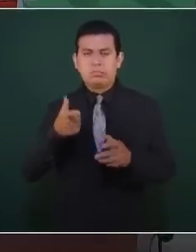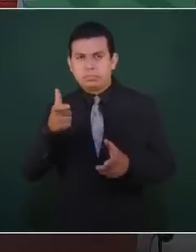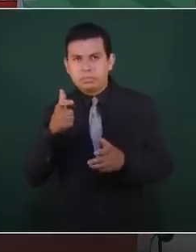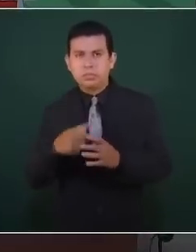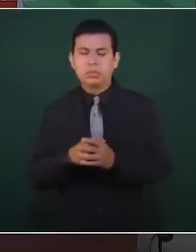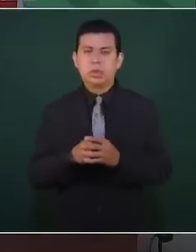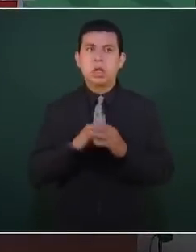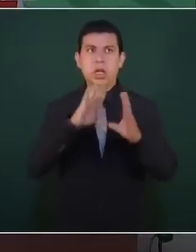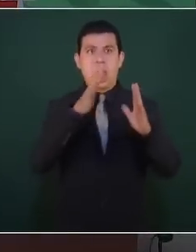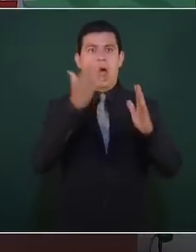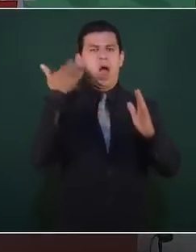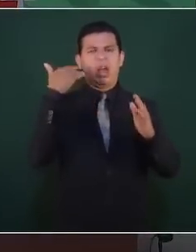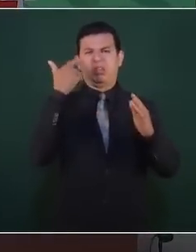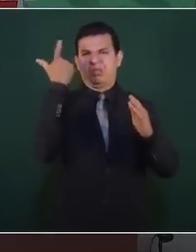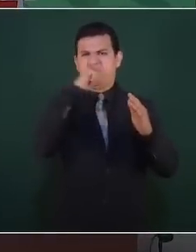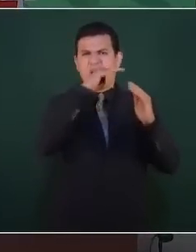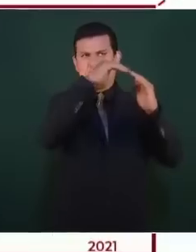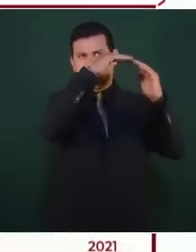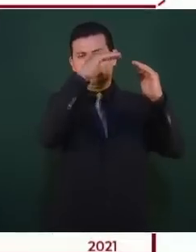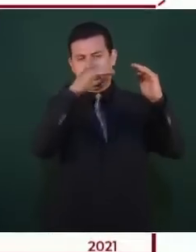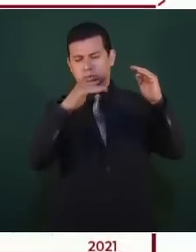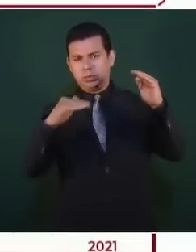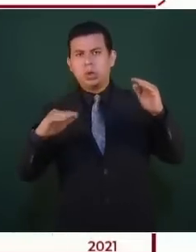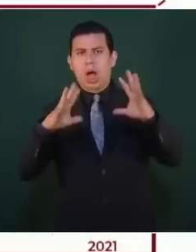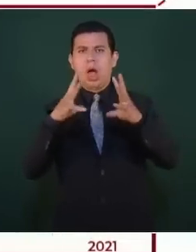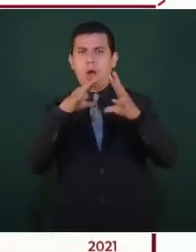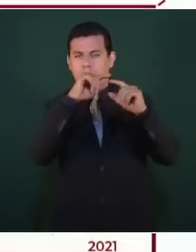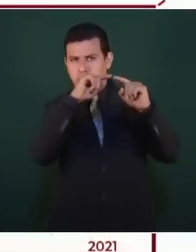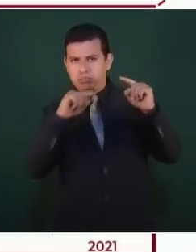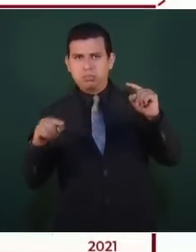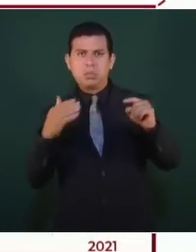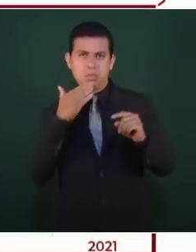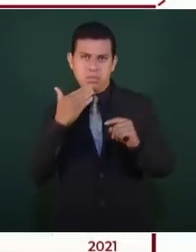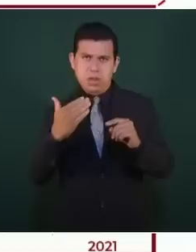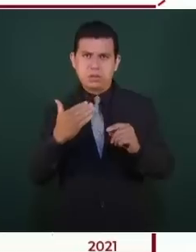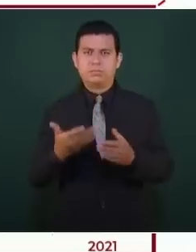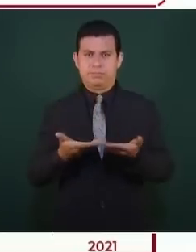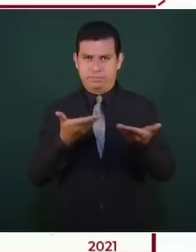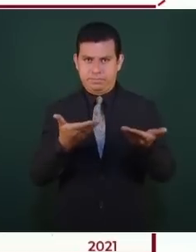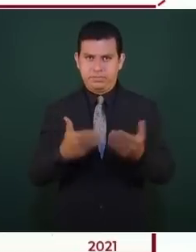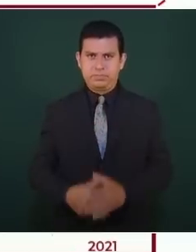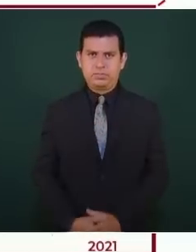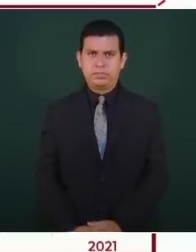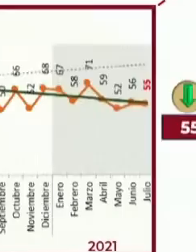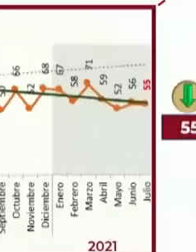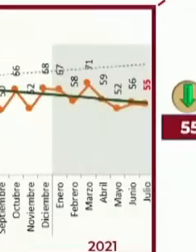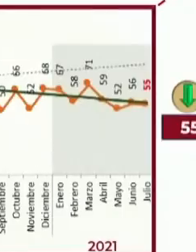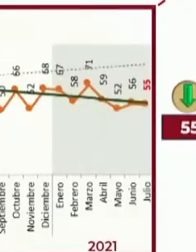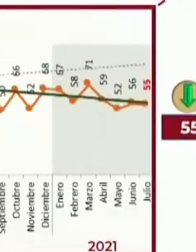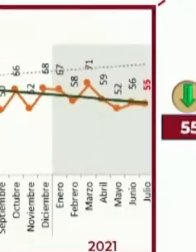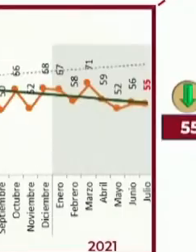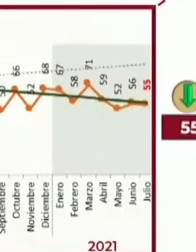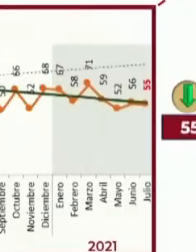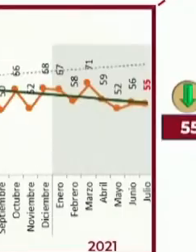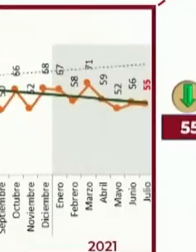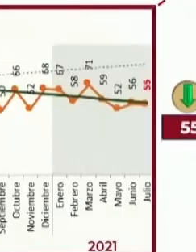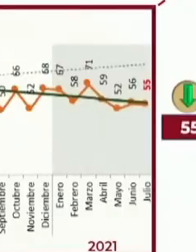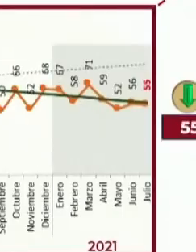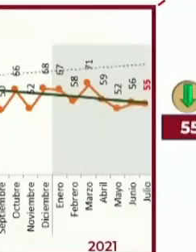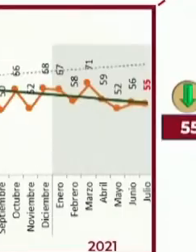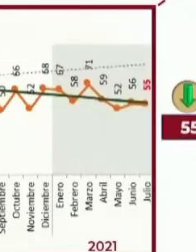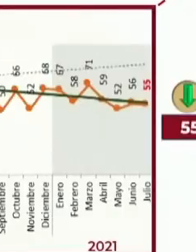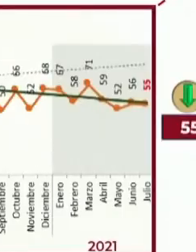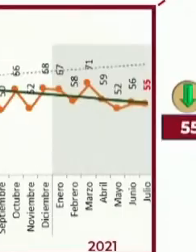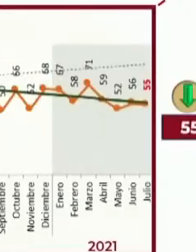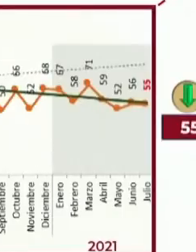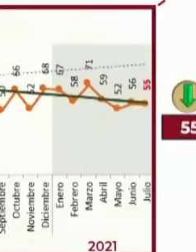la tendencia que muestra la gráfica es hacia la baja, y también aquí en las barras, en el acumulado, vemos que en el 20